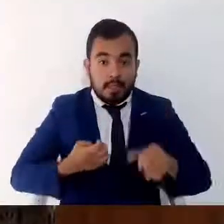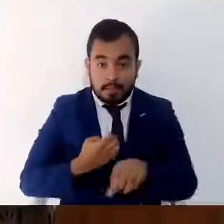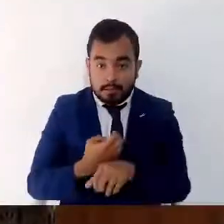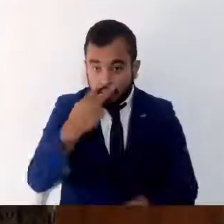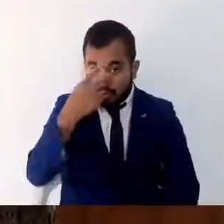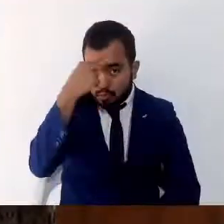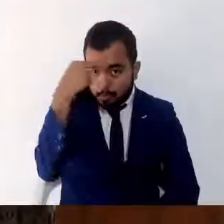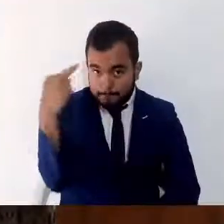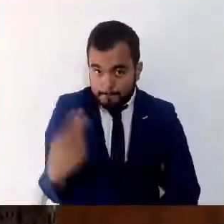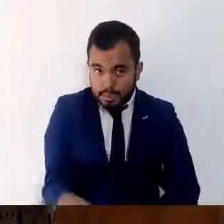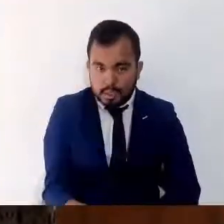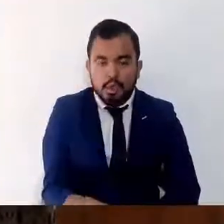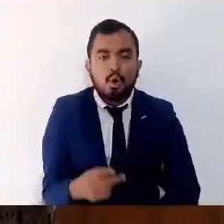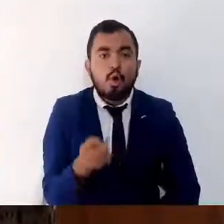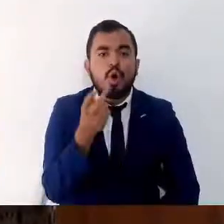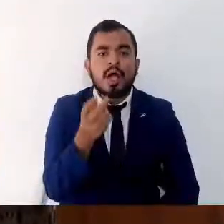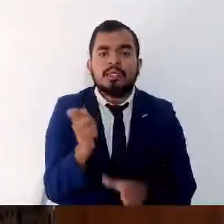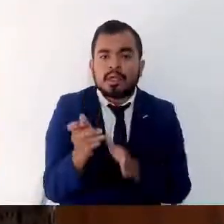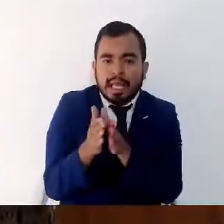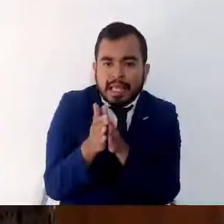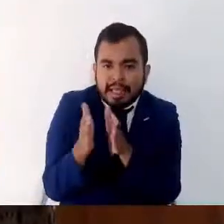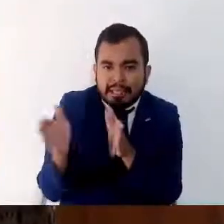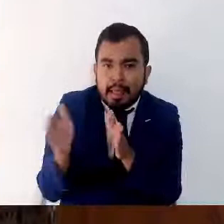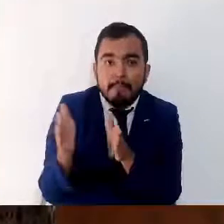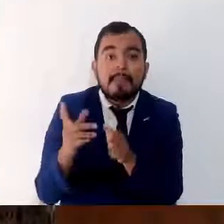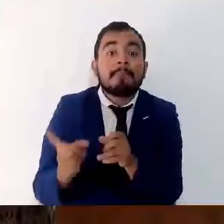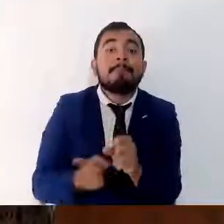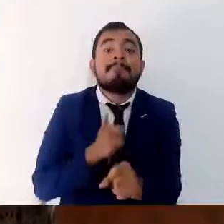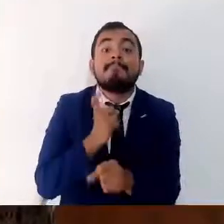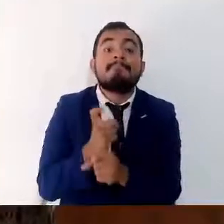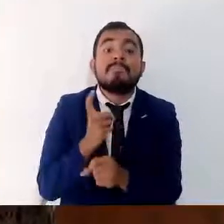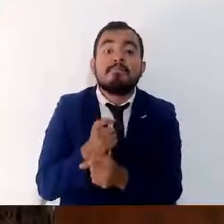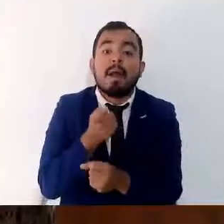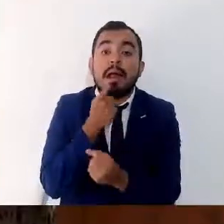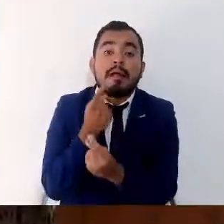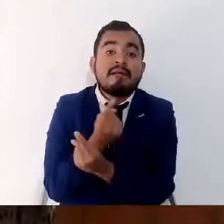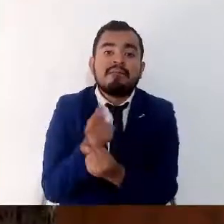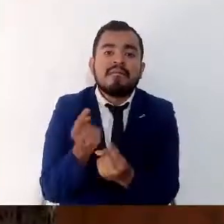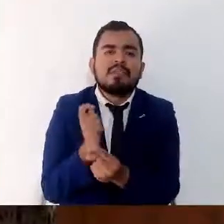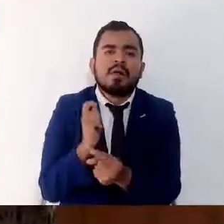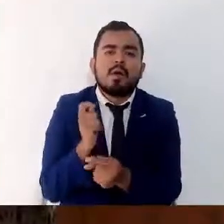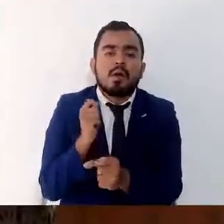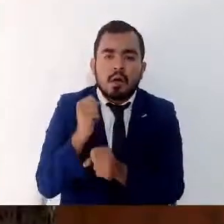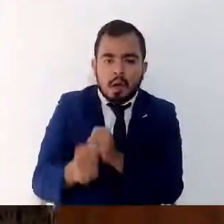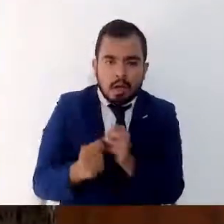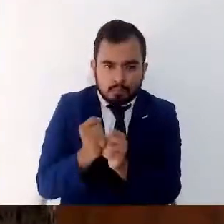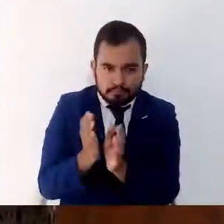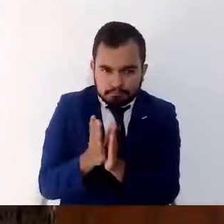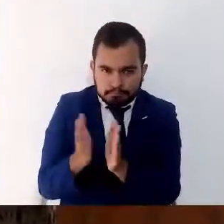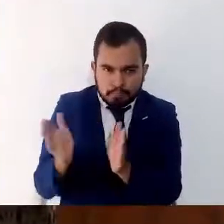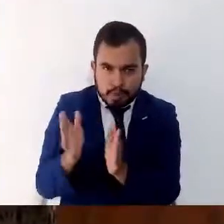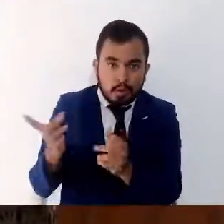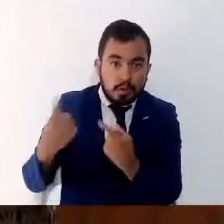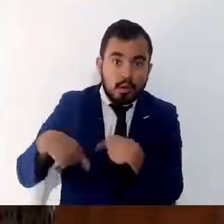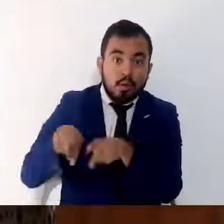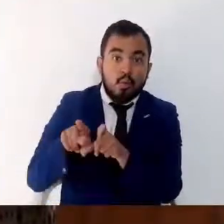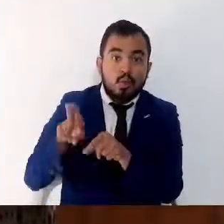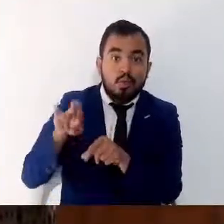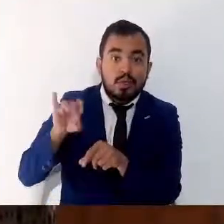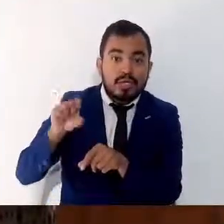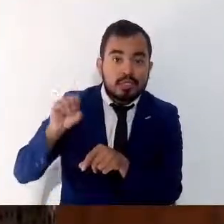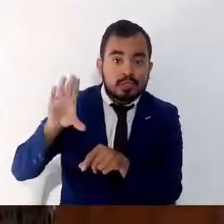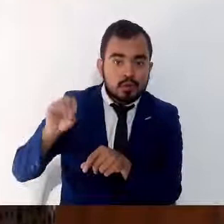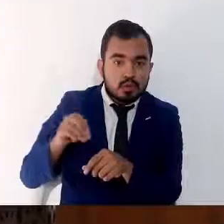Esta etapa definida como la primera infancia y que abarca, según la UNESCO, desde el nacimiento hasta